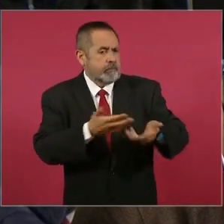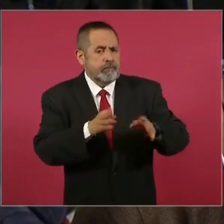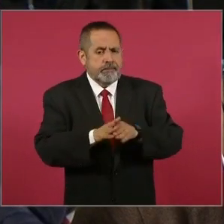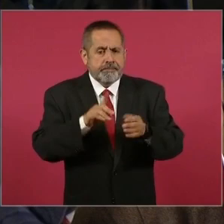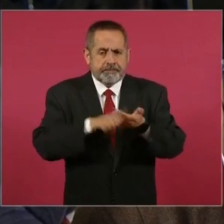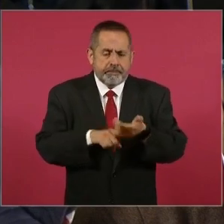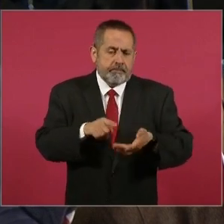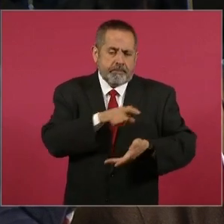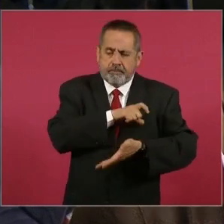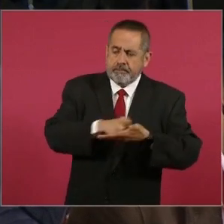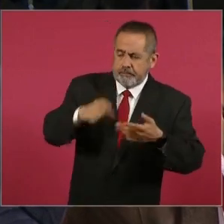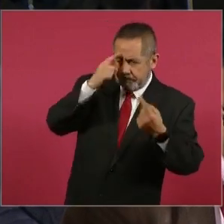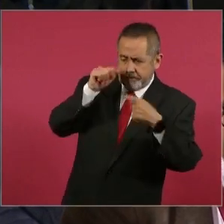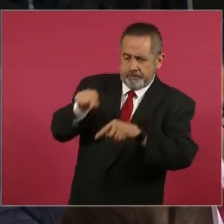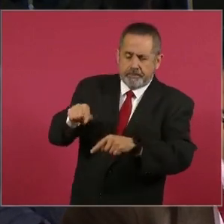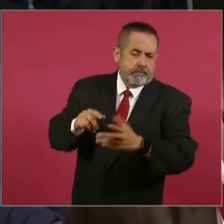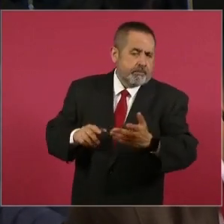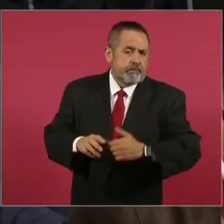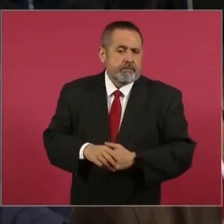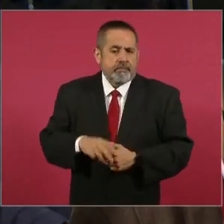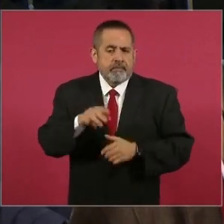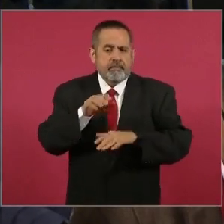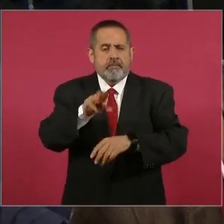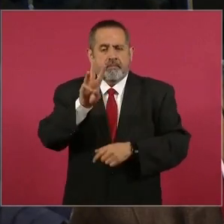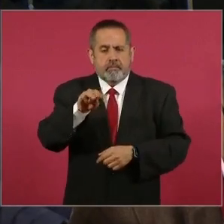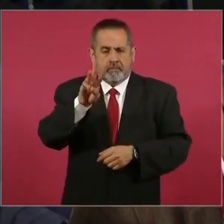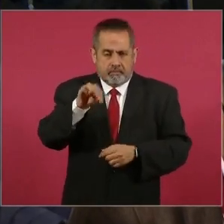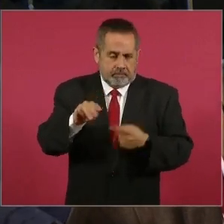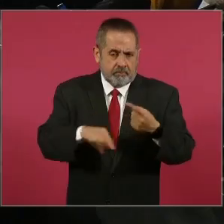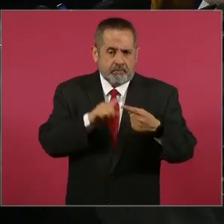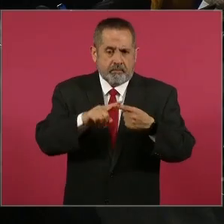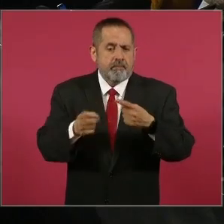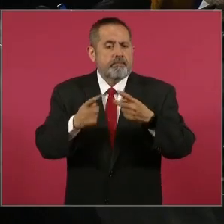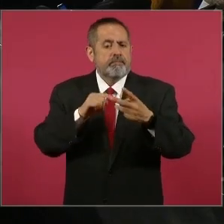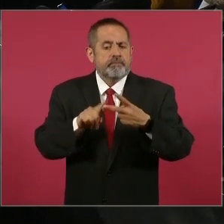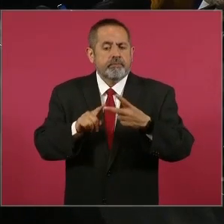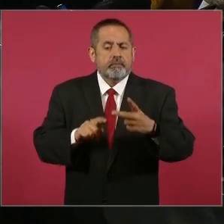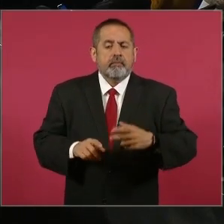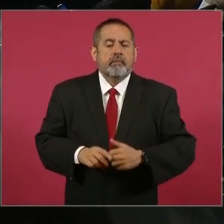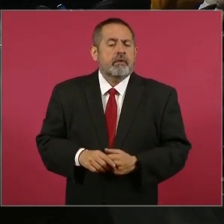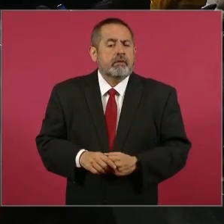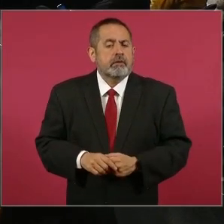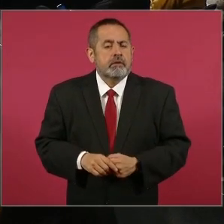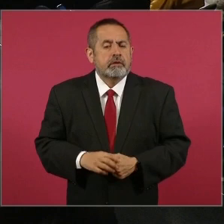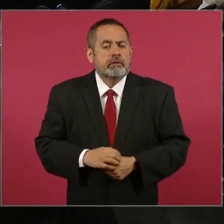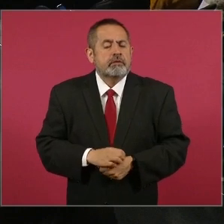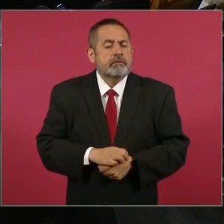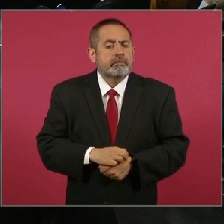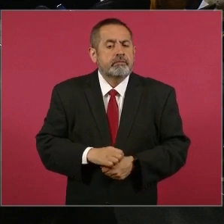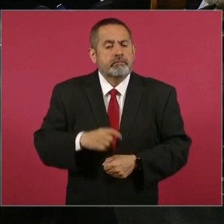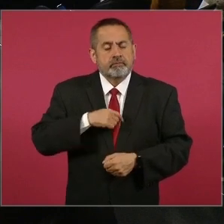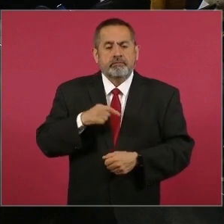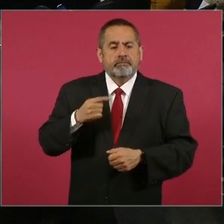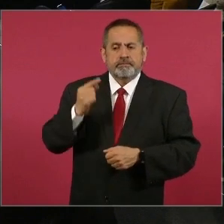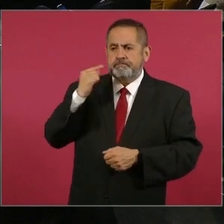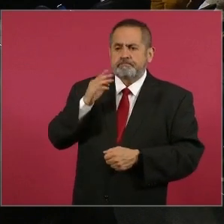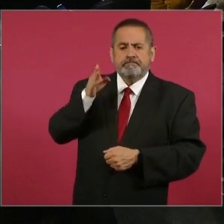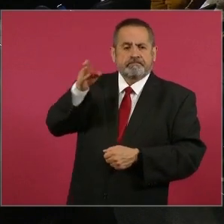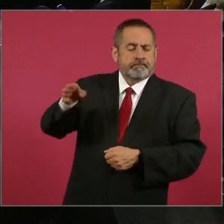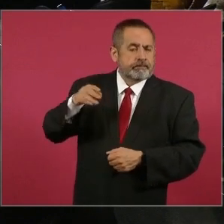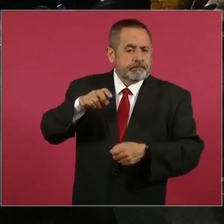eso es con respecto respecto a a Walmart presidente y por otro lado presidente estuve en lafil